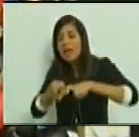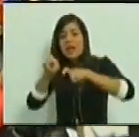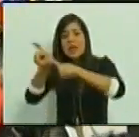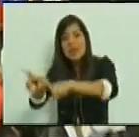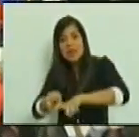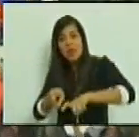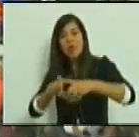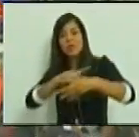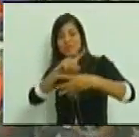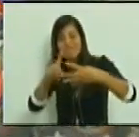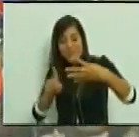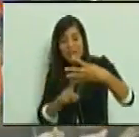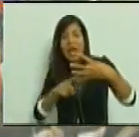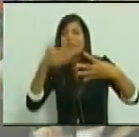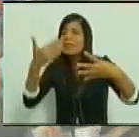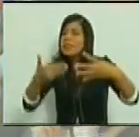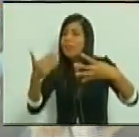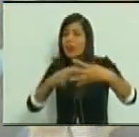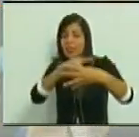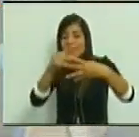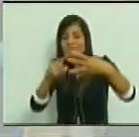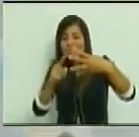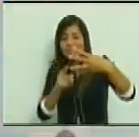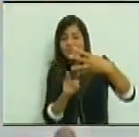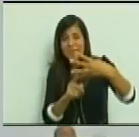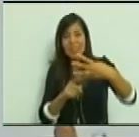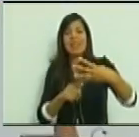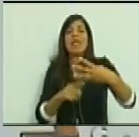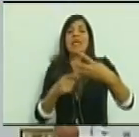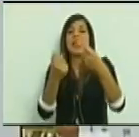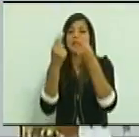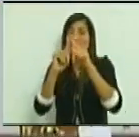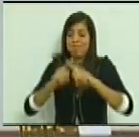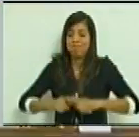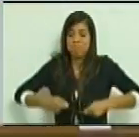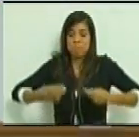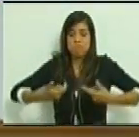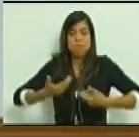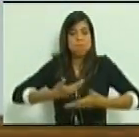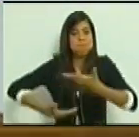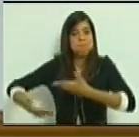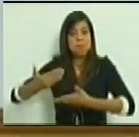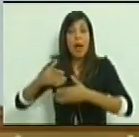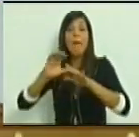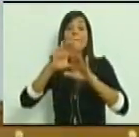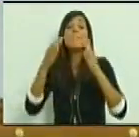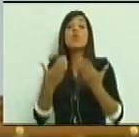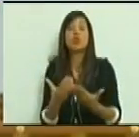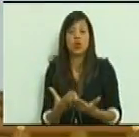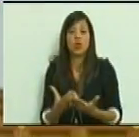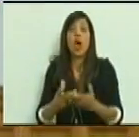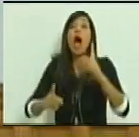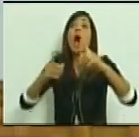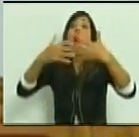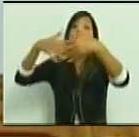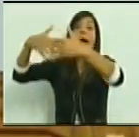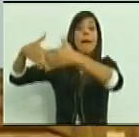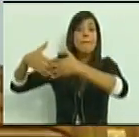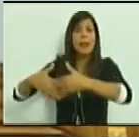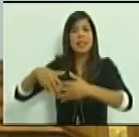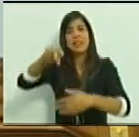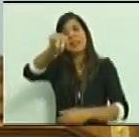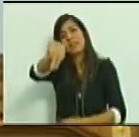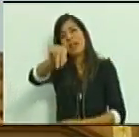cuatro grandes negocios del mundo. Luego la hegemonía de empresas como Nestlé, como Bunge,